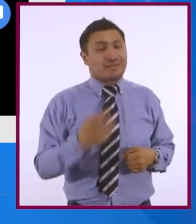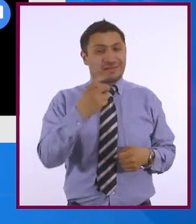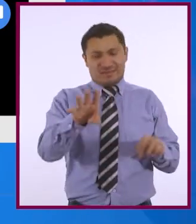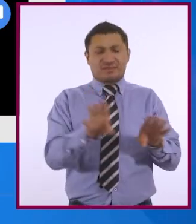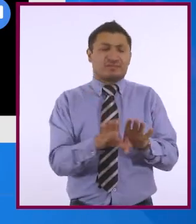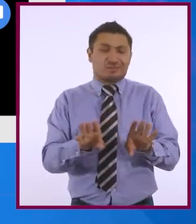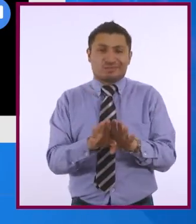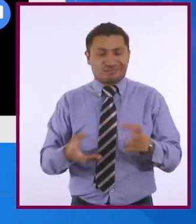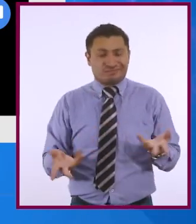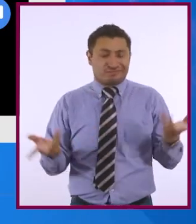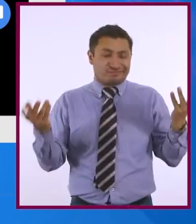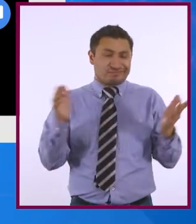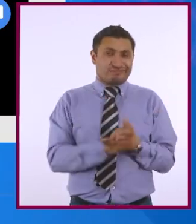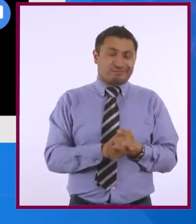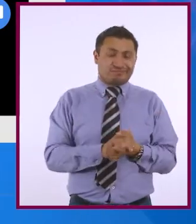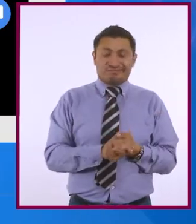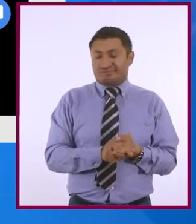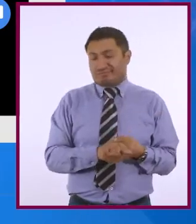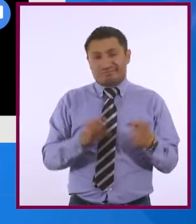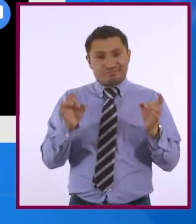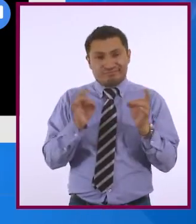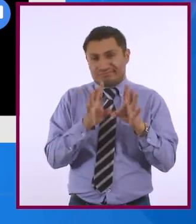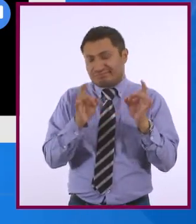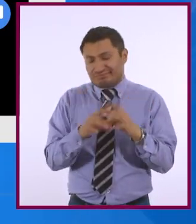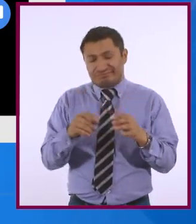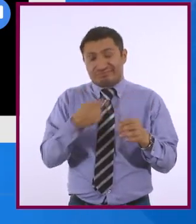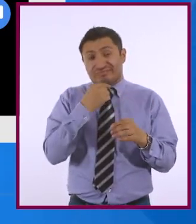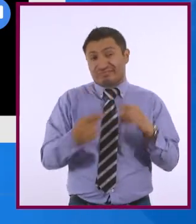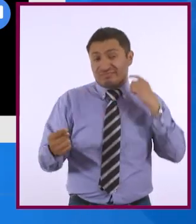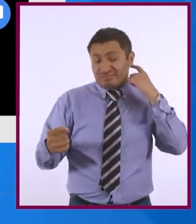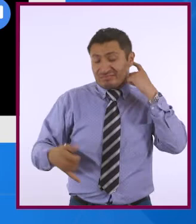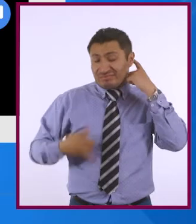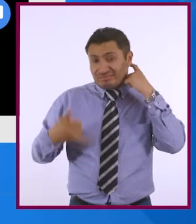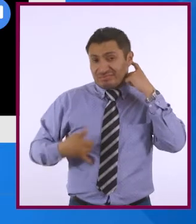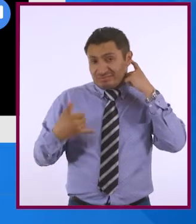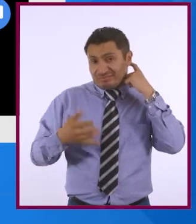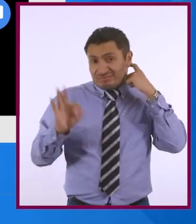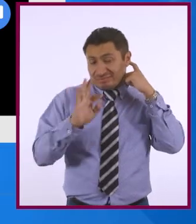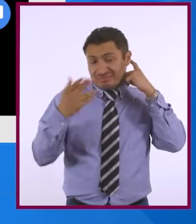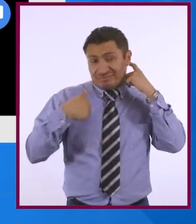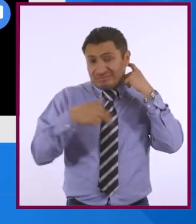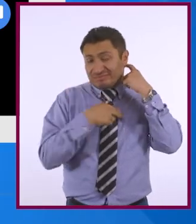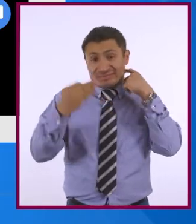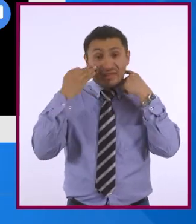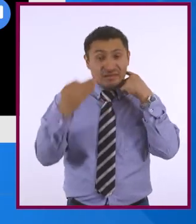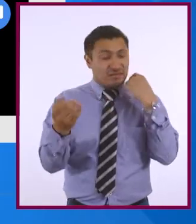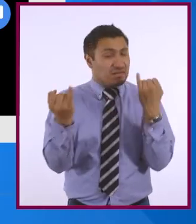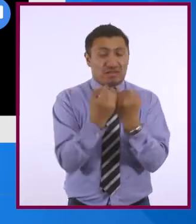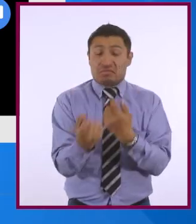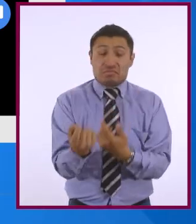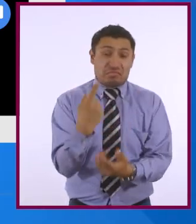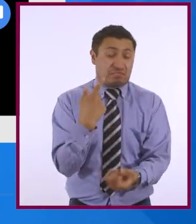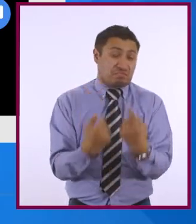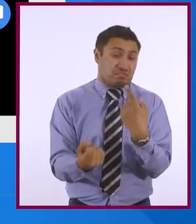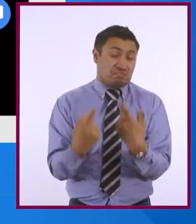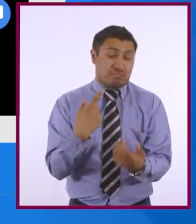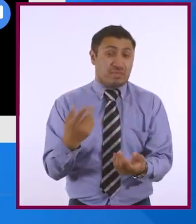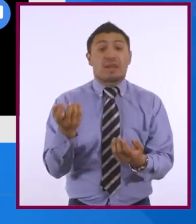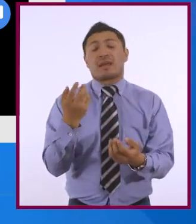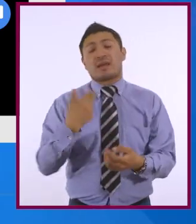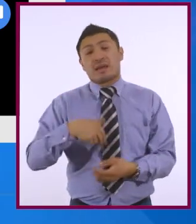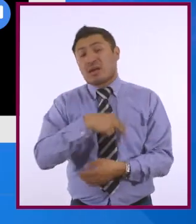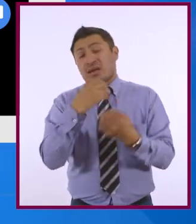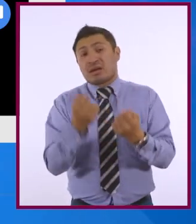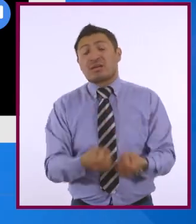tiene todo un efecto sobre niñas, niños y adolescentes y también, si nos damos cuenta, sobre nosotros, ¿no? Bueno, como